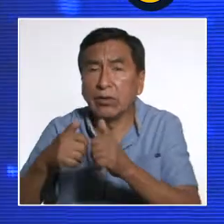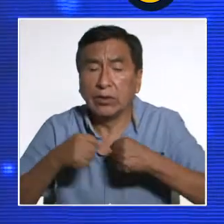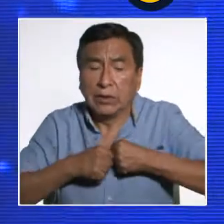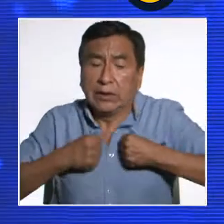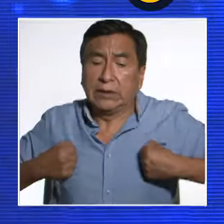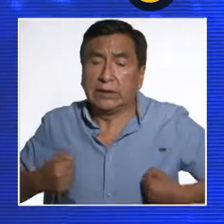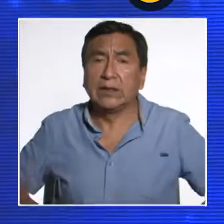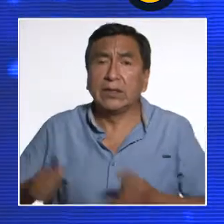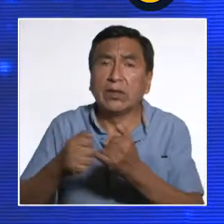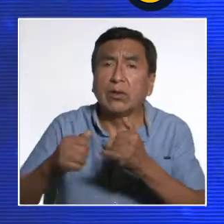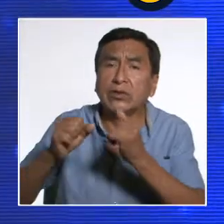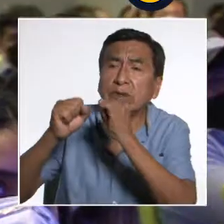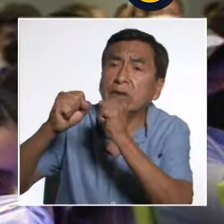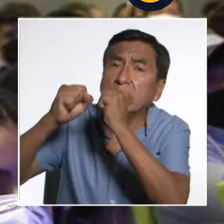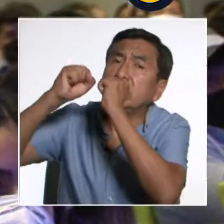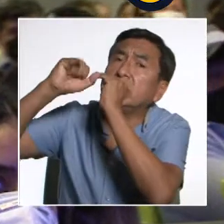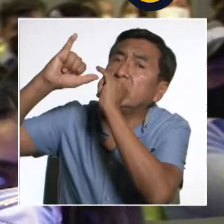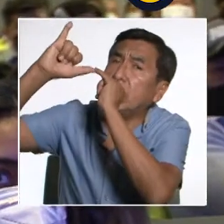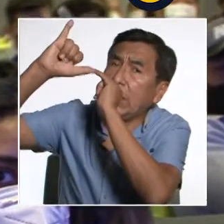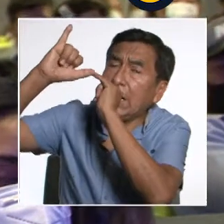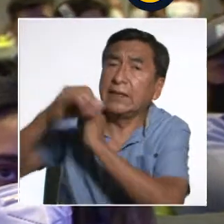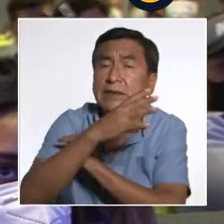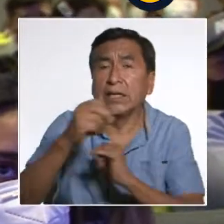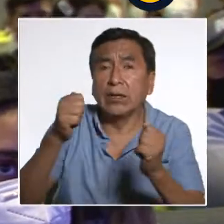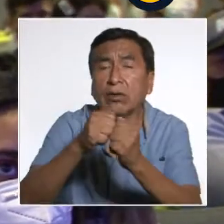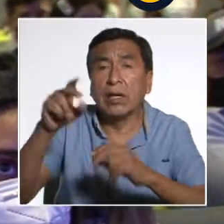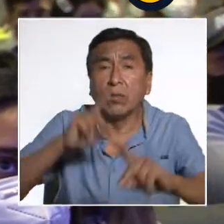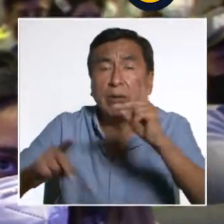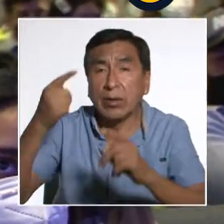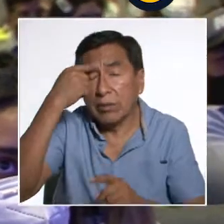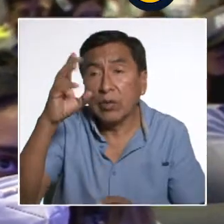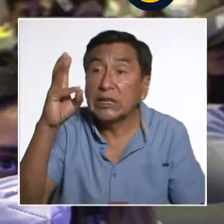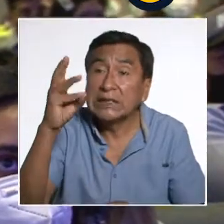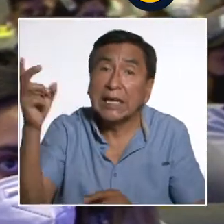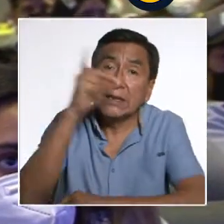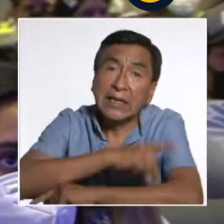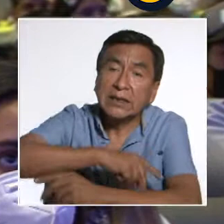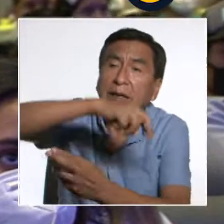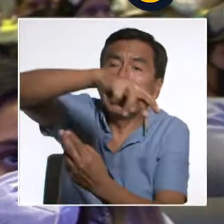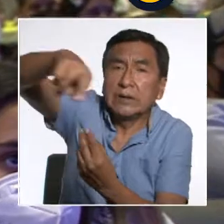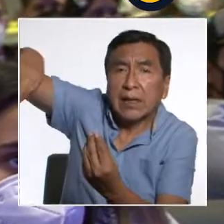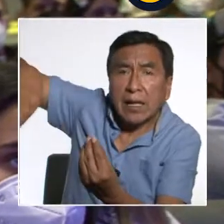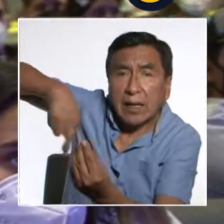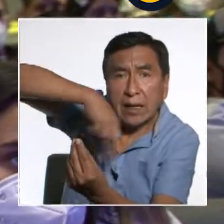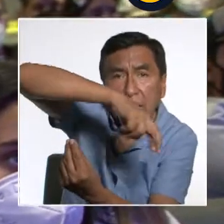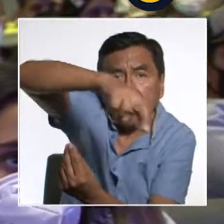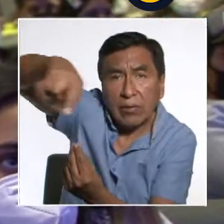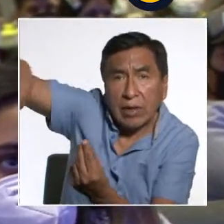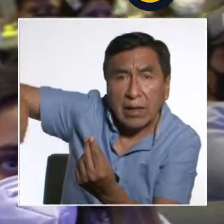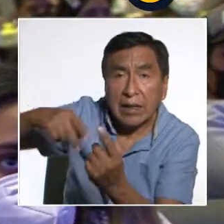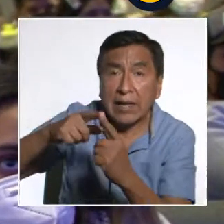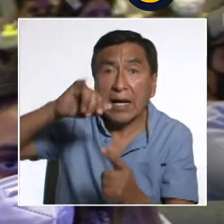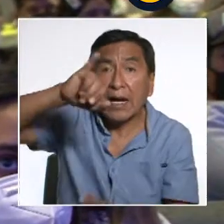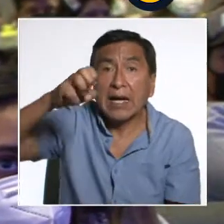los shofares, con el pueblo, y por 6 días les darás una vuelta a Jericó. Me imagino yo cómo sería